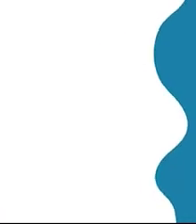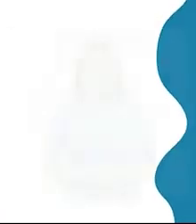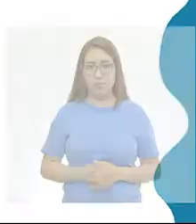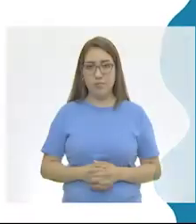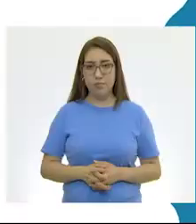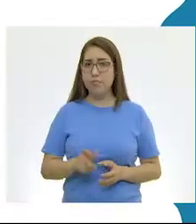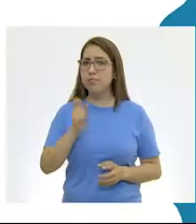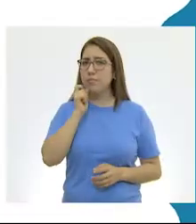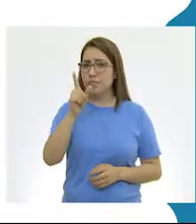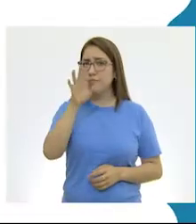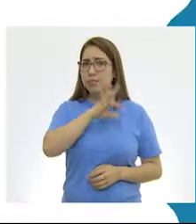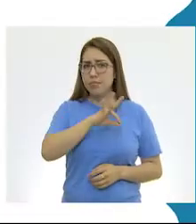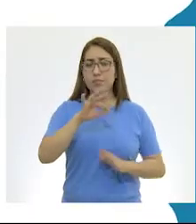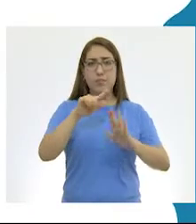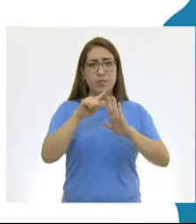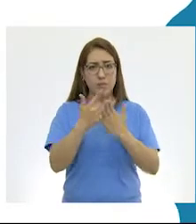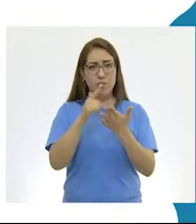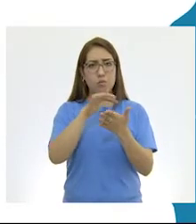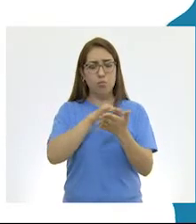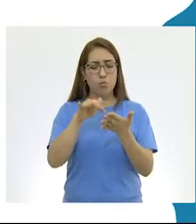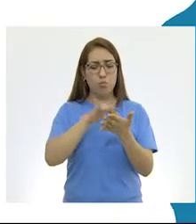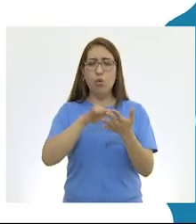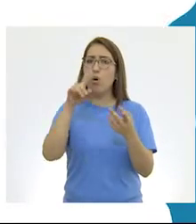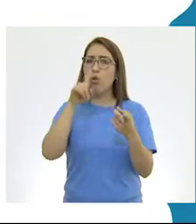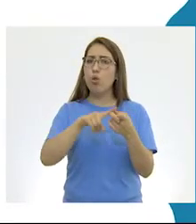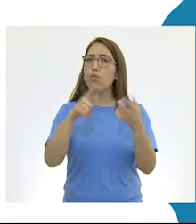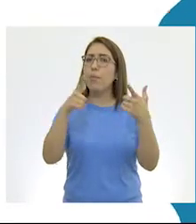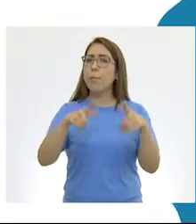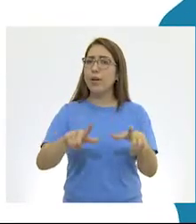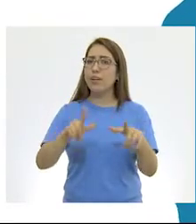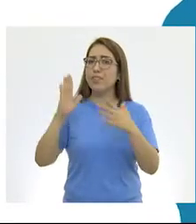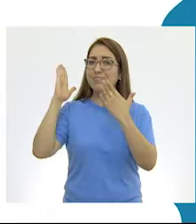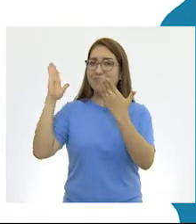También puedes encontrar los libros de texto en la página